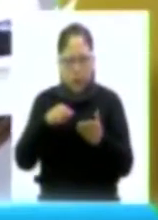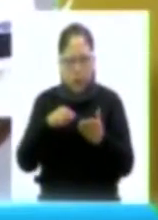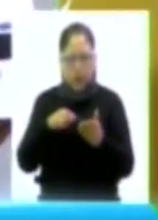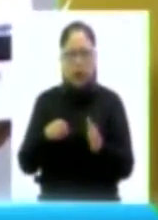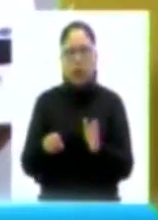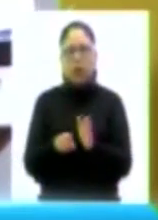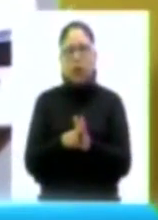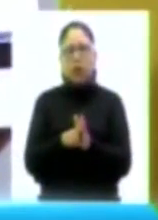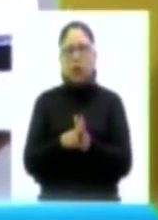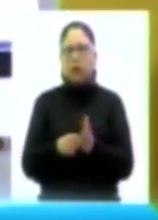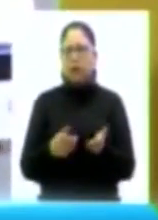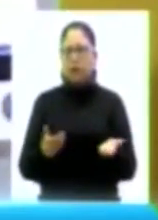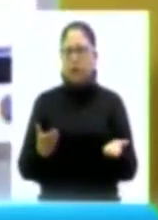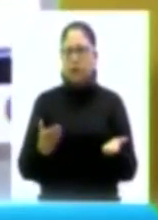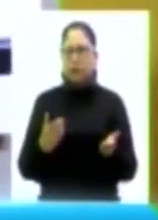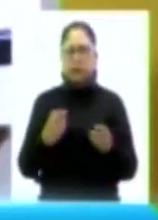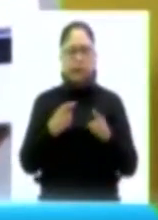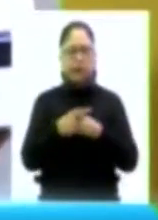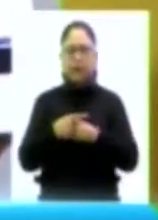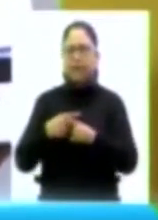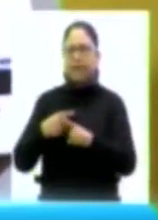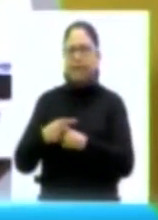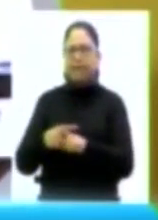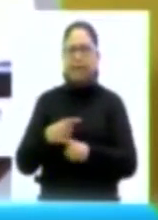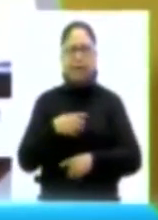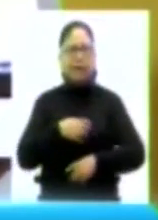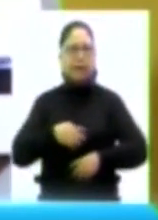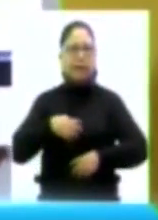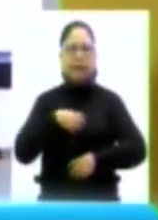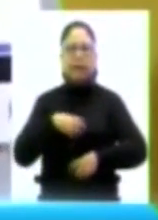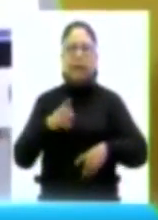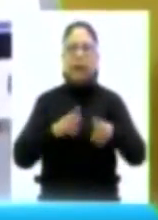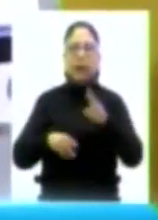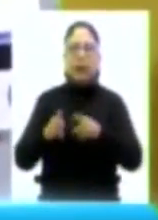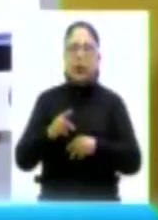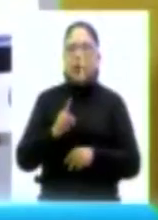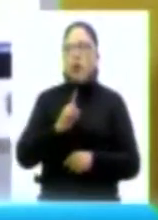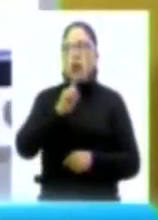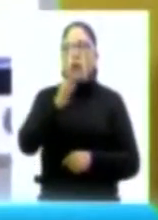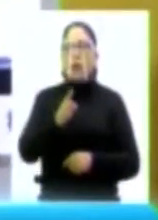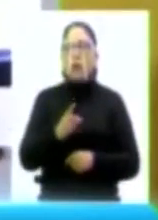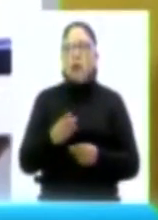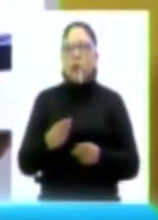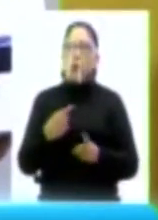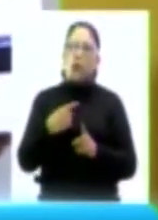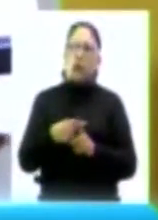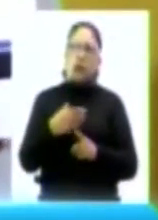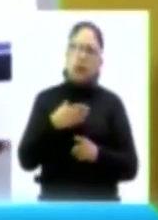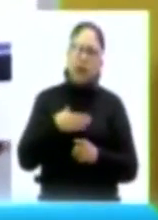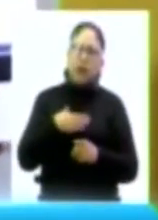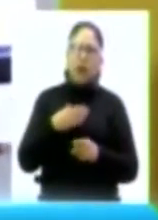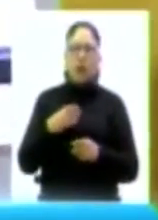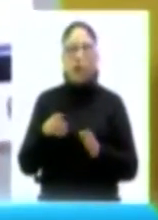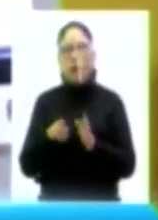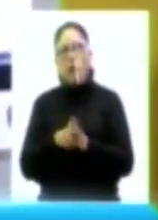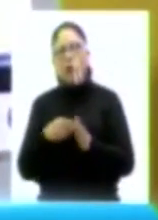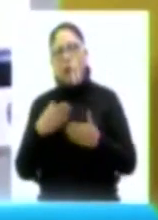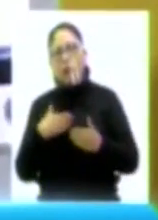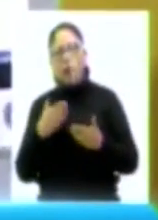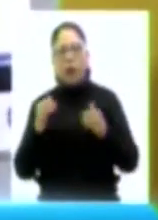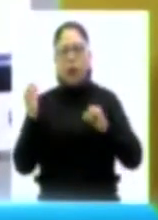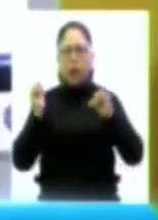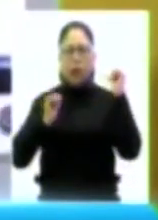eran negativos. Eso generaba incertidumbre en las personas. Nadie sabía si era positivo o era negativo, y